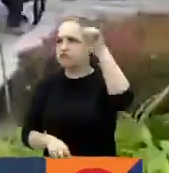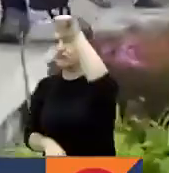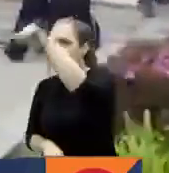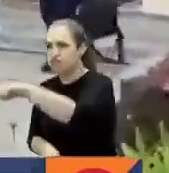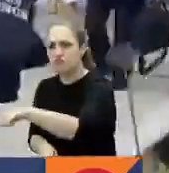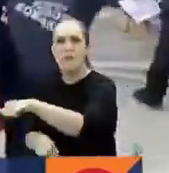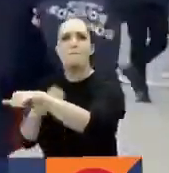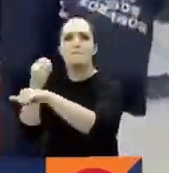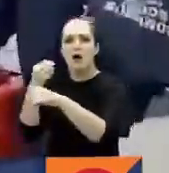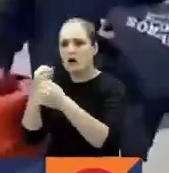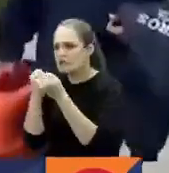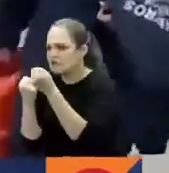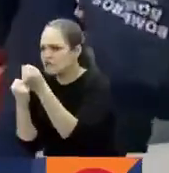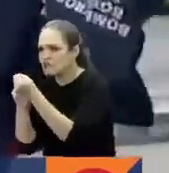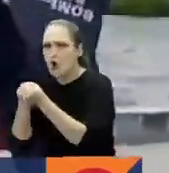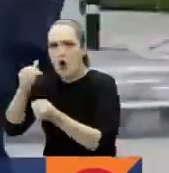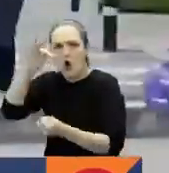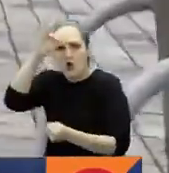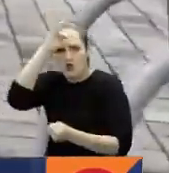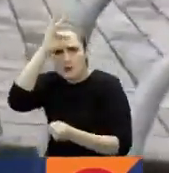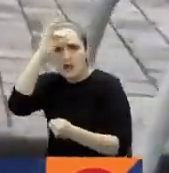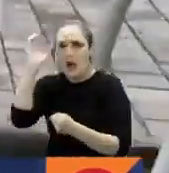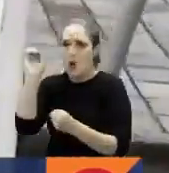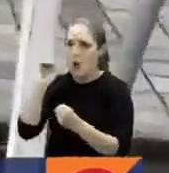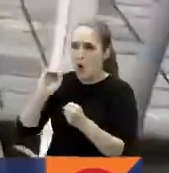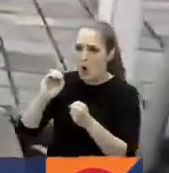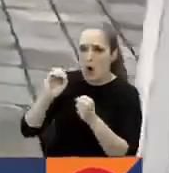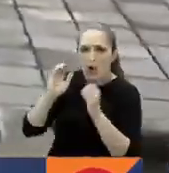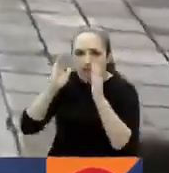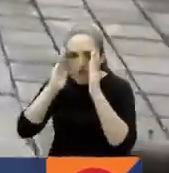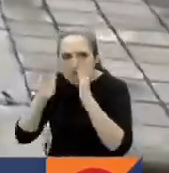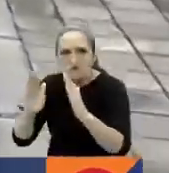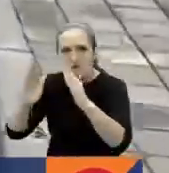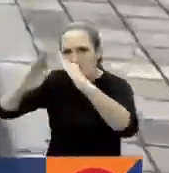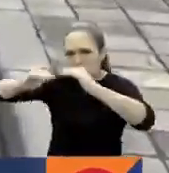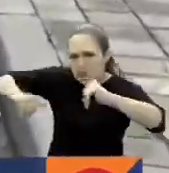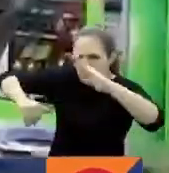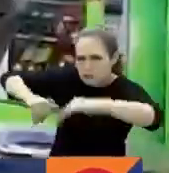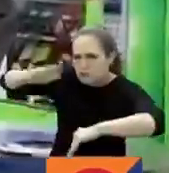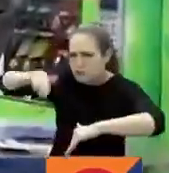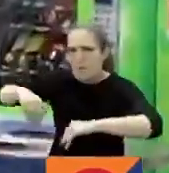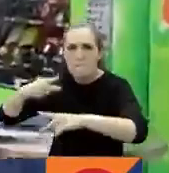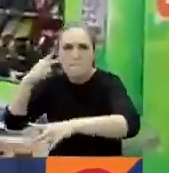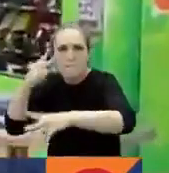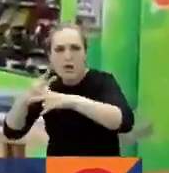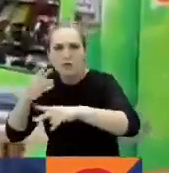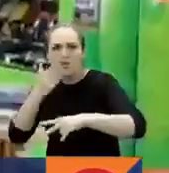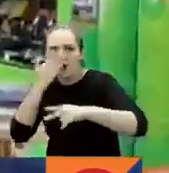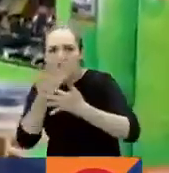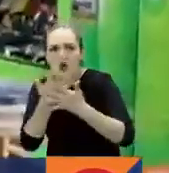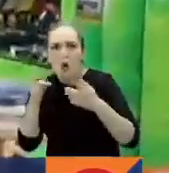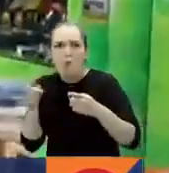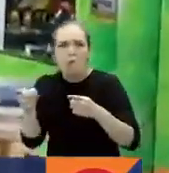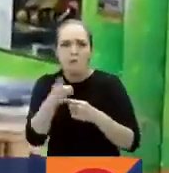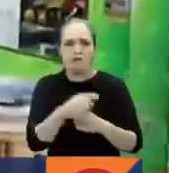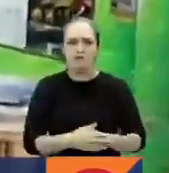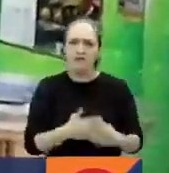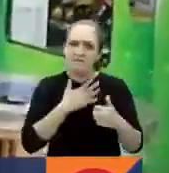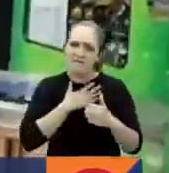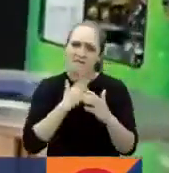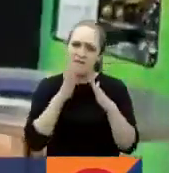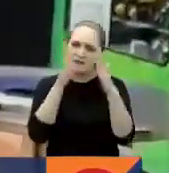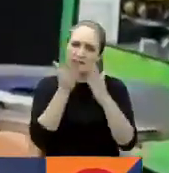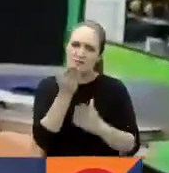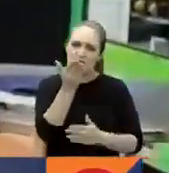urbano, atención prehospitalaria, veterinaria, estructuras colapsadas y materiales peligrosos. Quiero felicitarlos porque son ustedes los